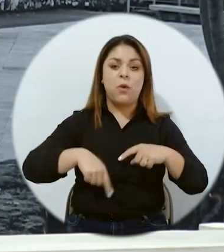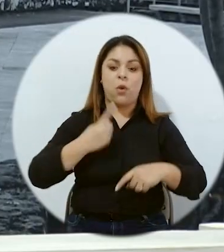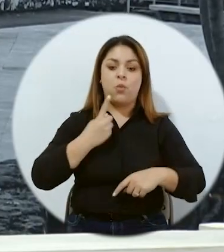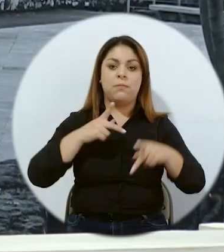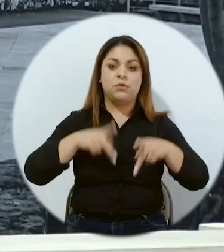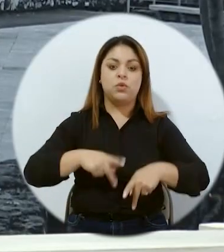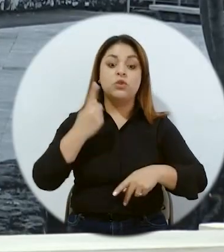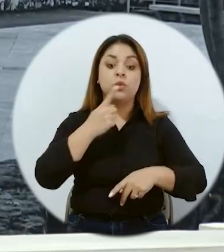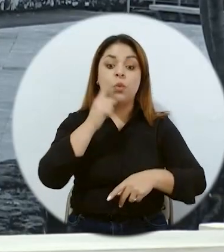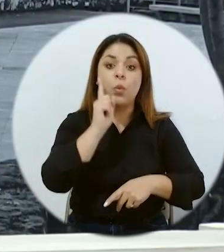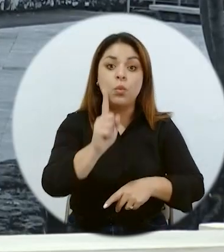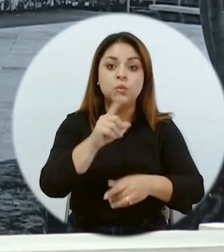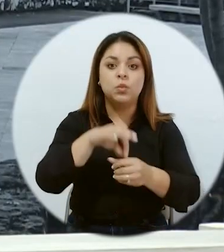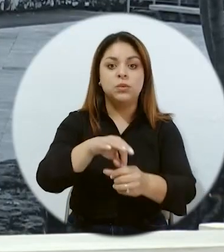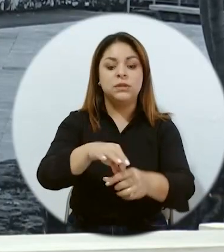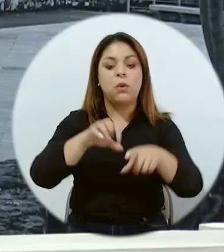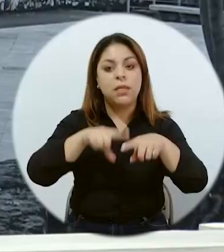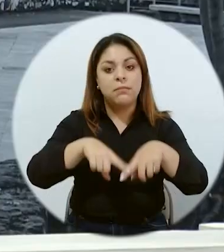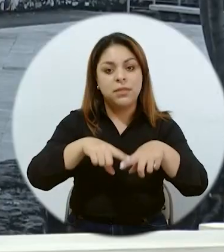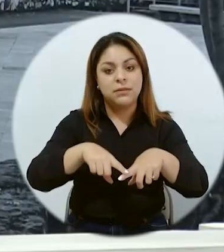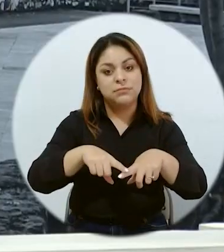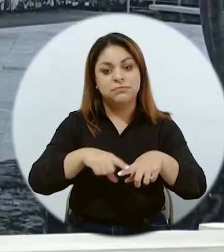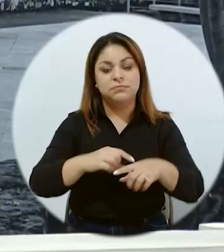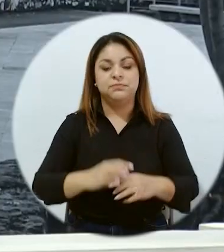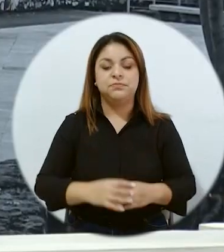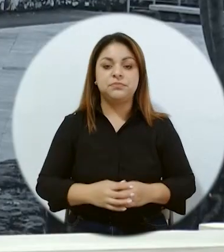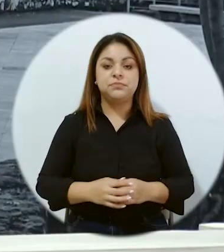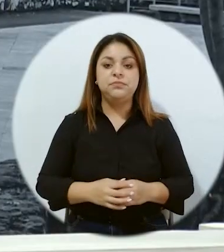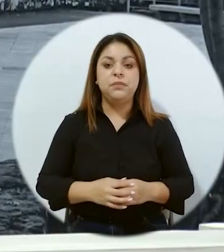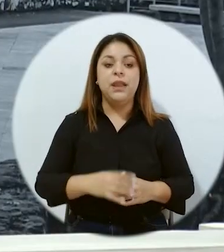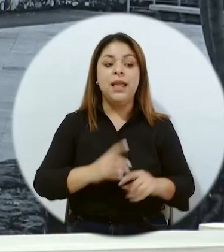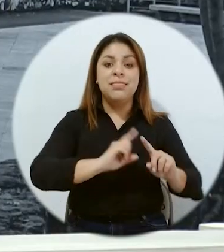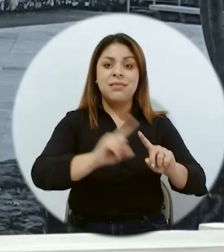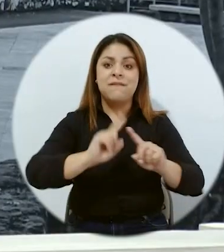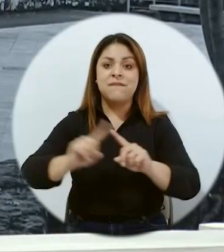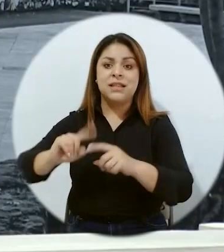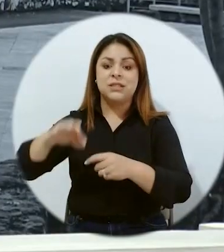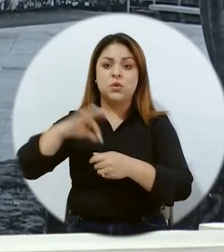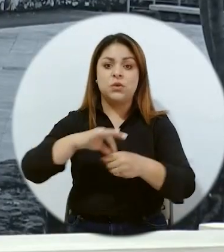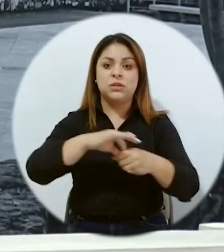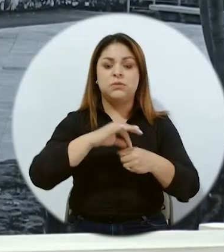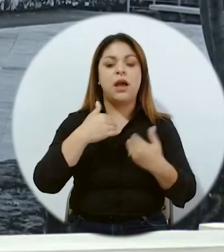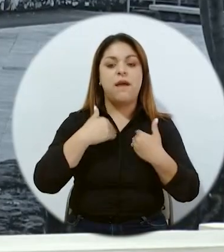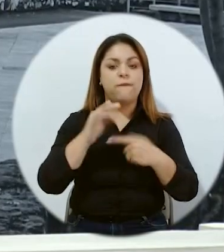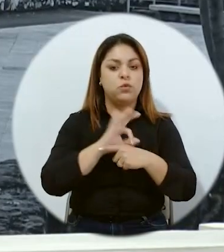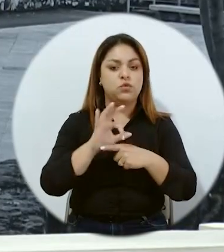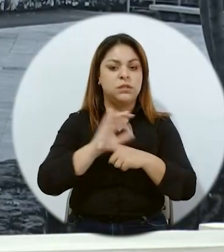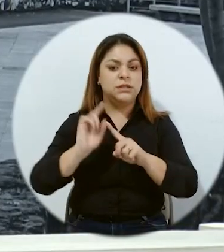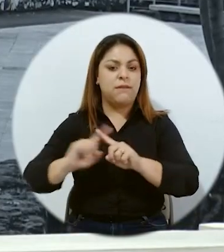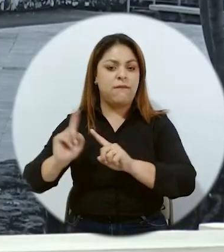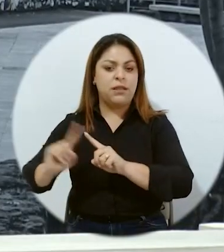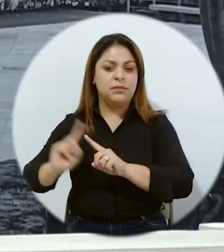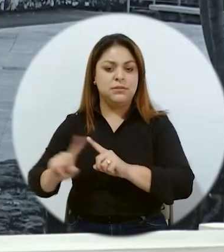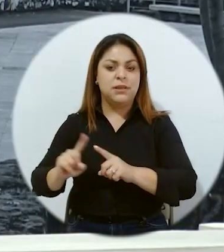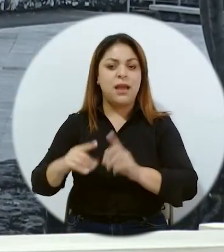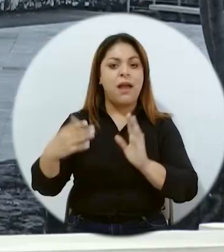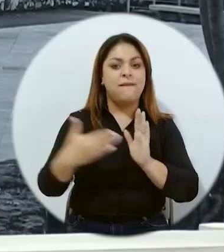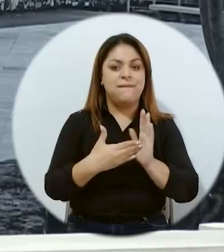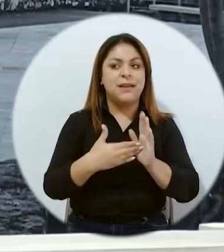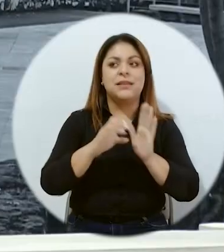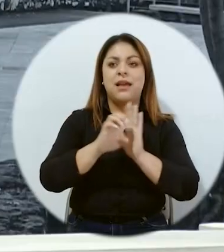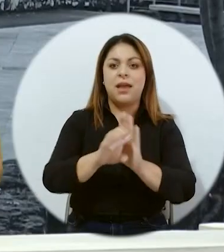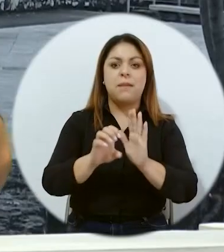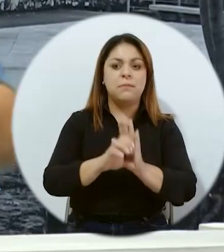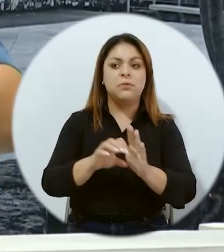uno. Segundo, los diferentes cultivos cumplen funciones ecológicas distintas, ¿verdad? Los afectan distintos tipos